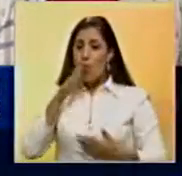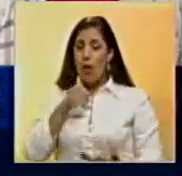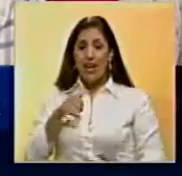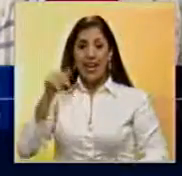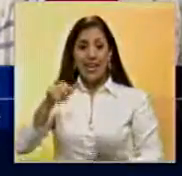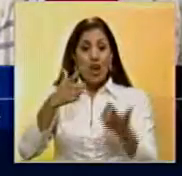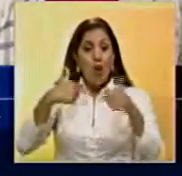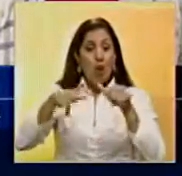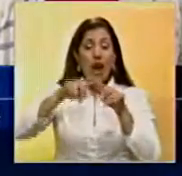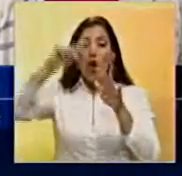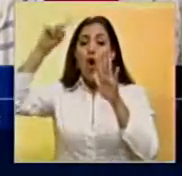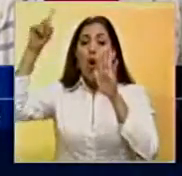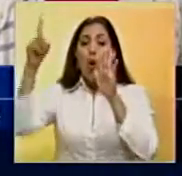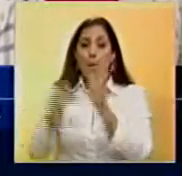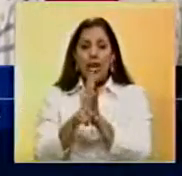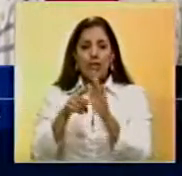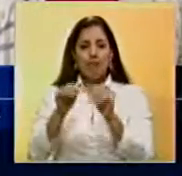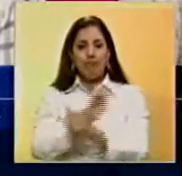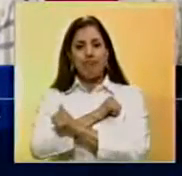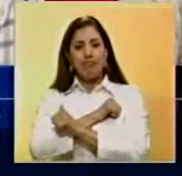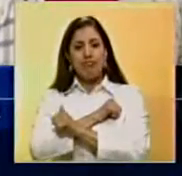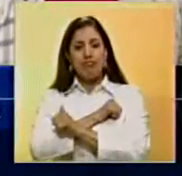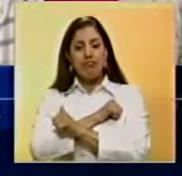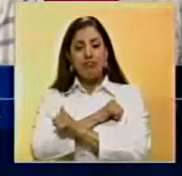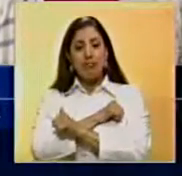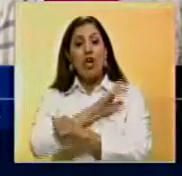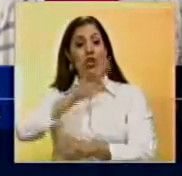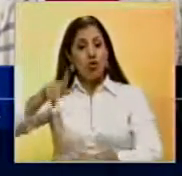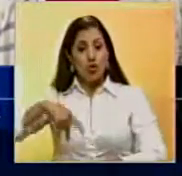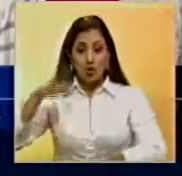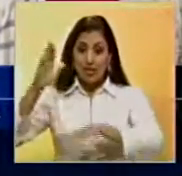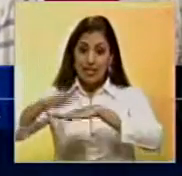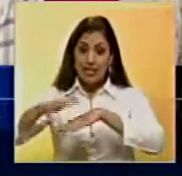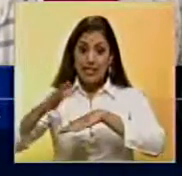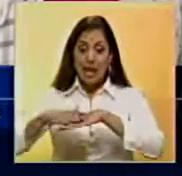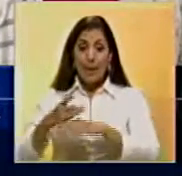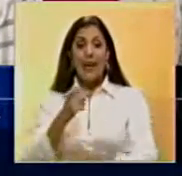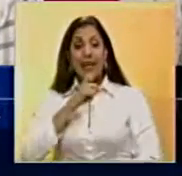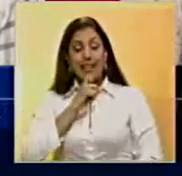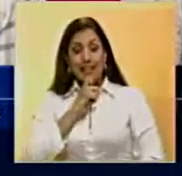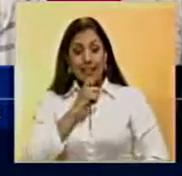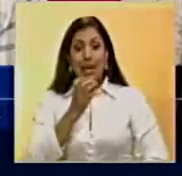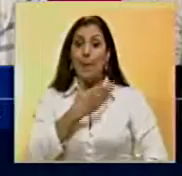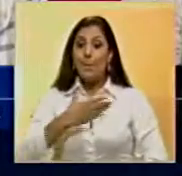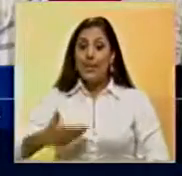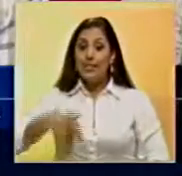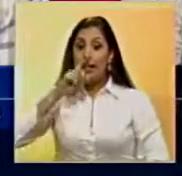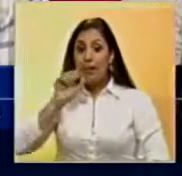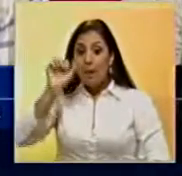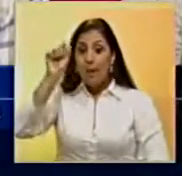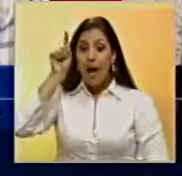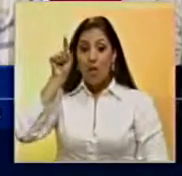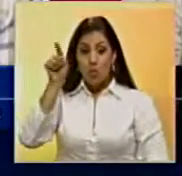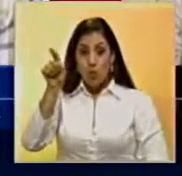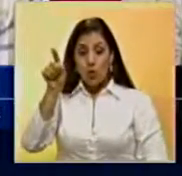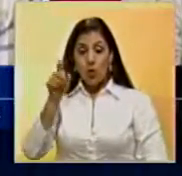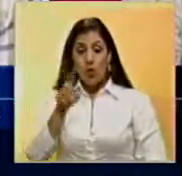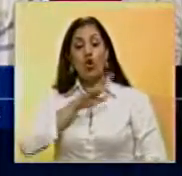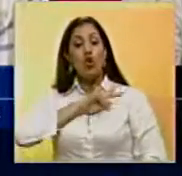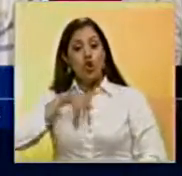está totalmente paralizado hacemos un llamado al ejecutivo nacional a las